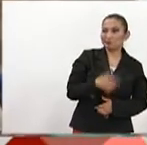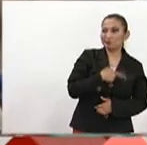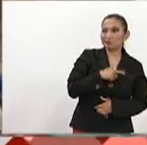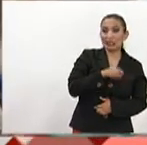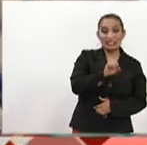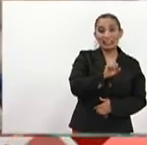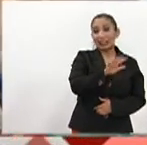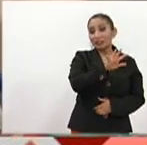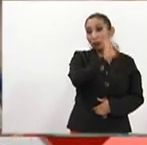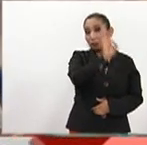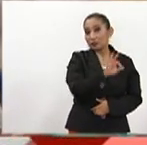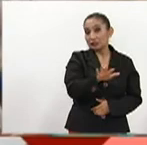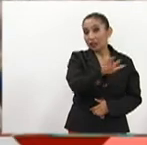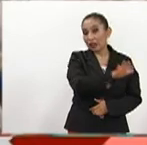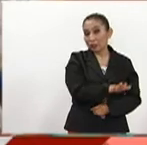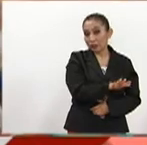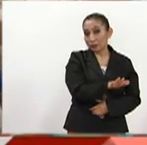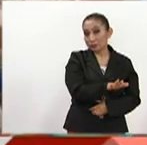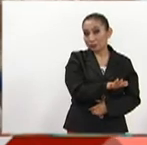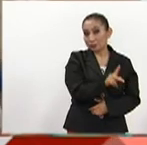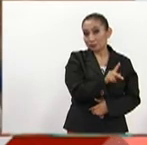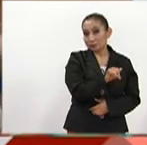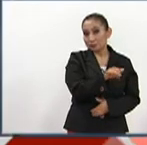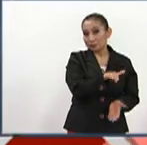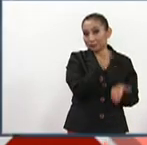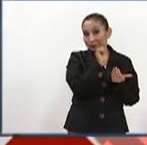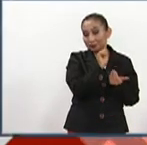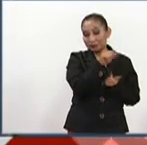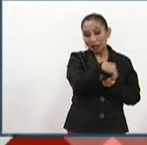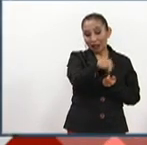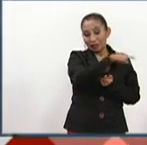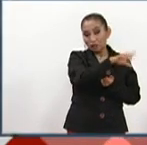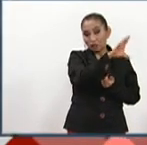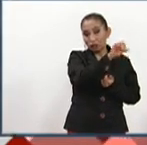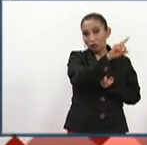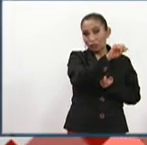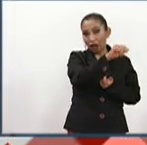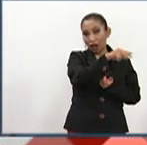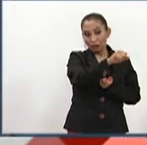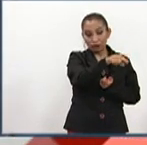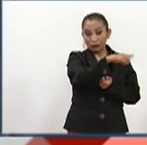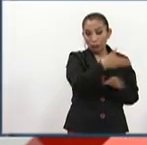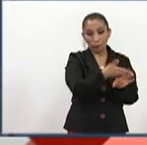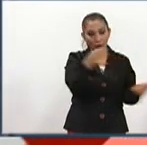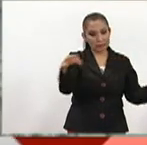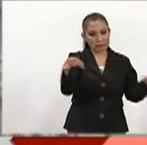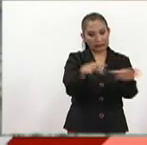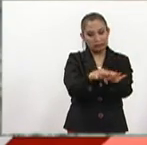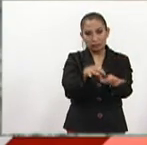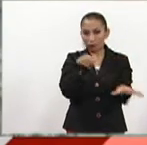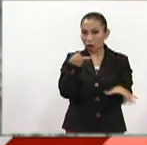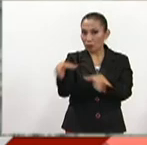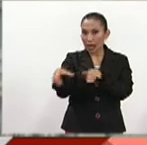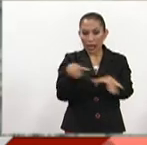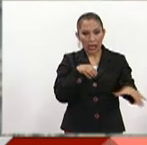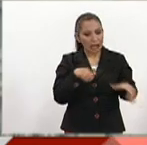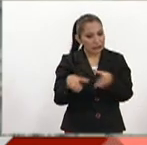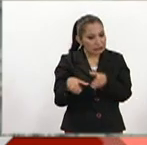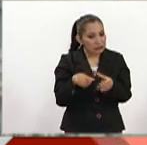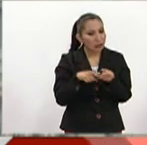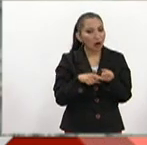el 65% del PIB. Y estos condados pues son los que están muy vinculados al comercio y